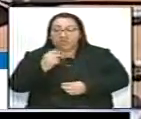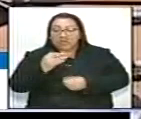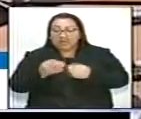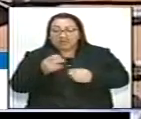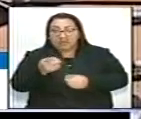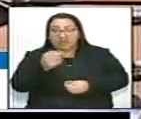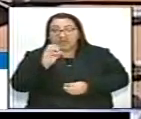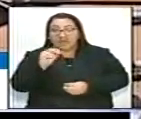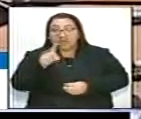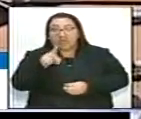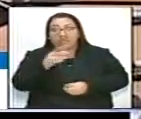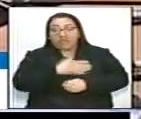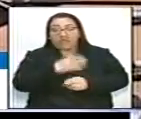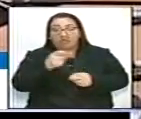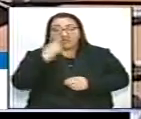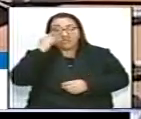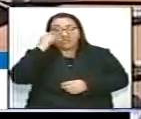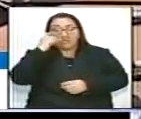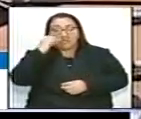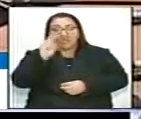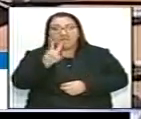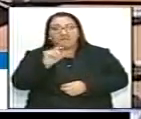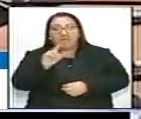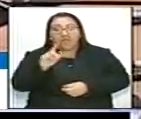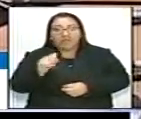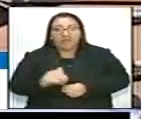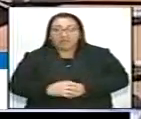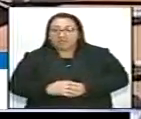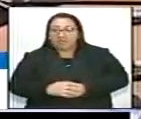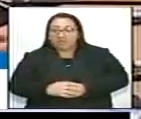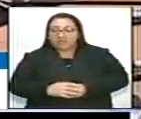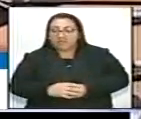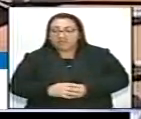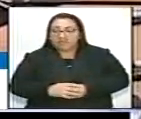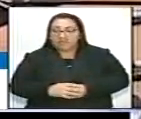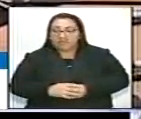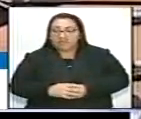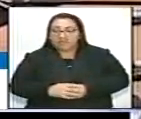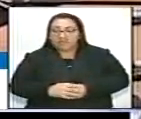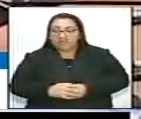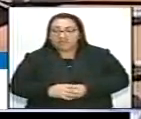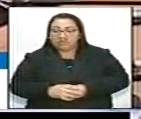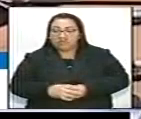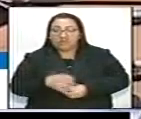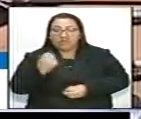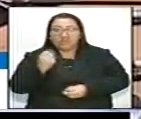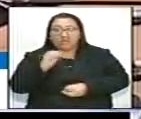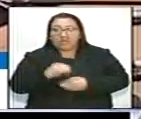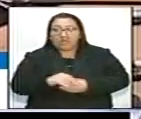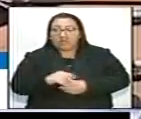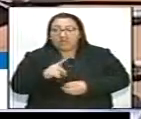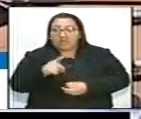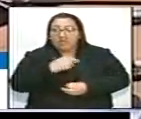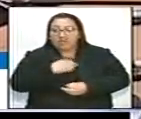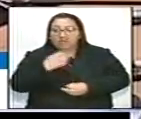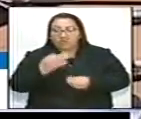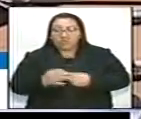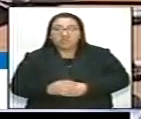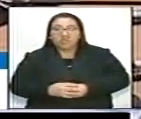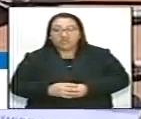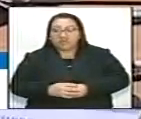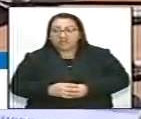al pedido del congresista Violeta. Entendía que él iba a pedir solamente la presencia del ministro de